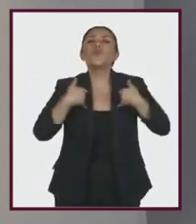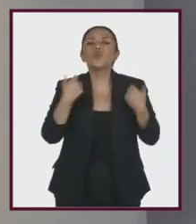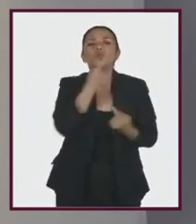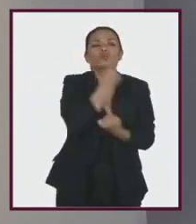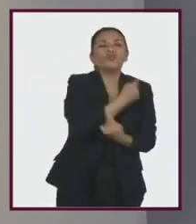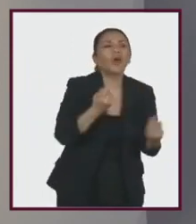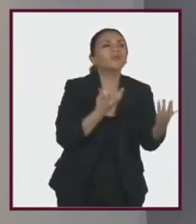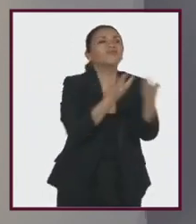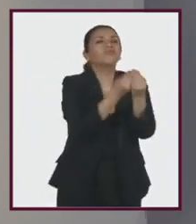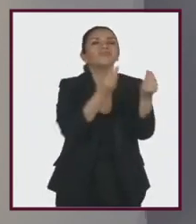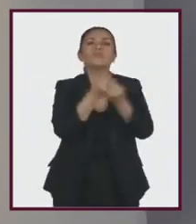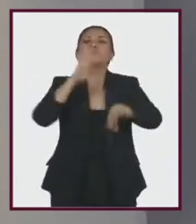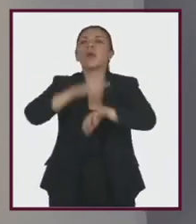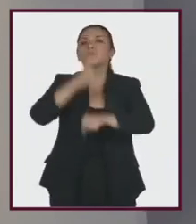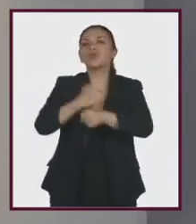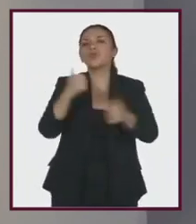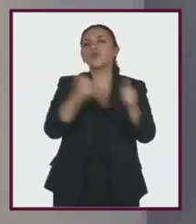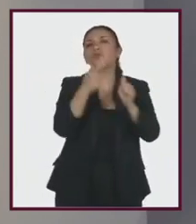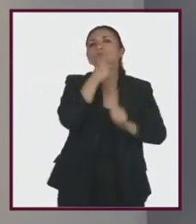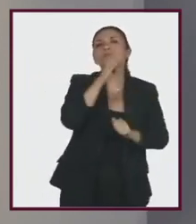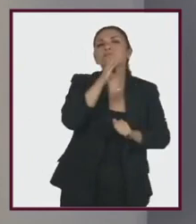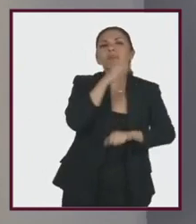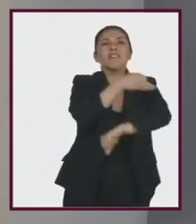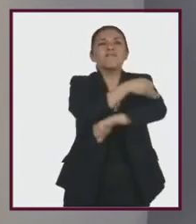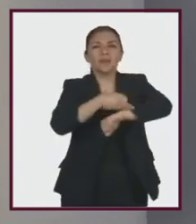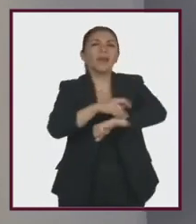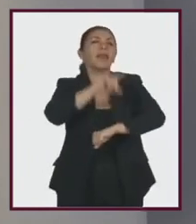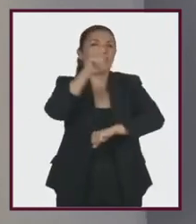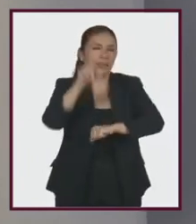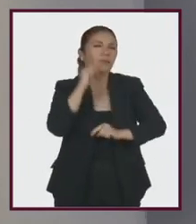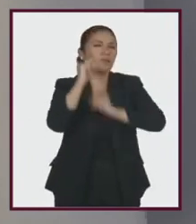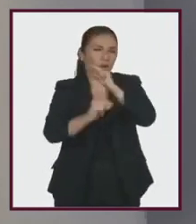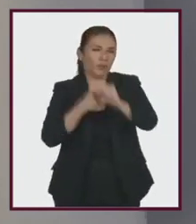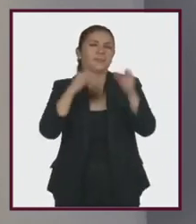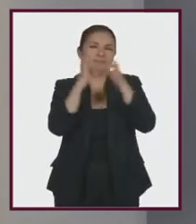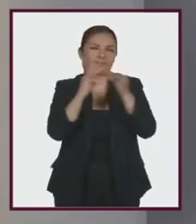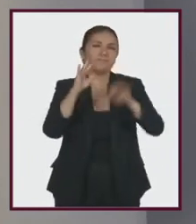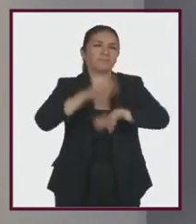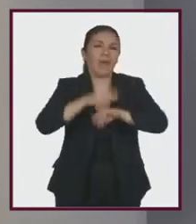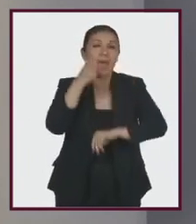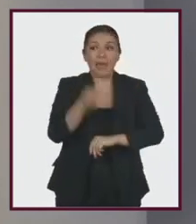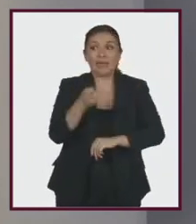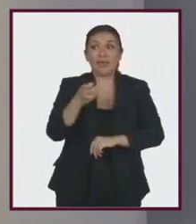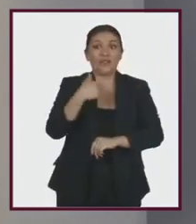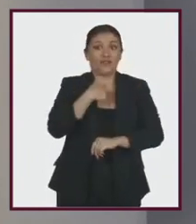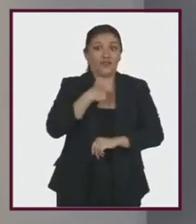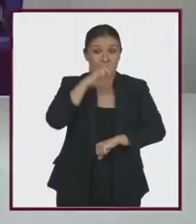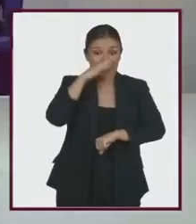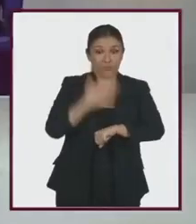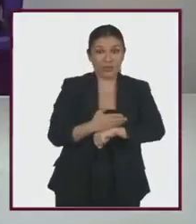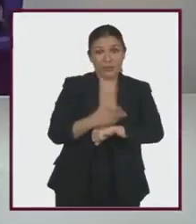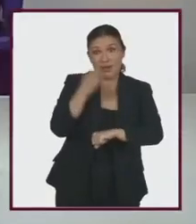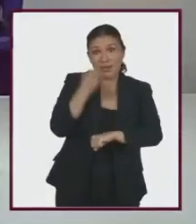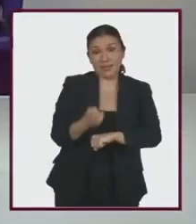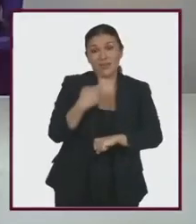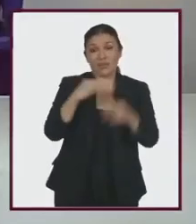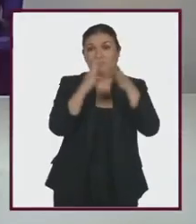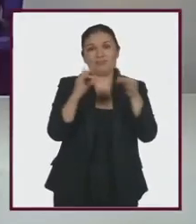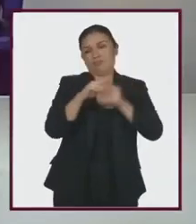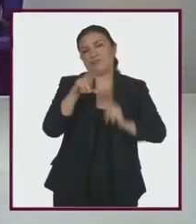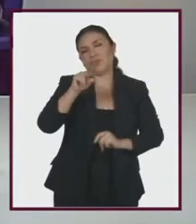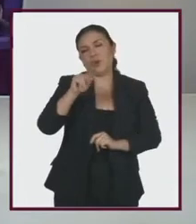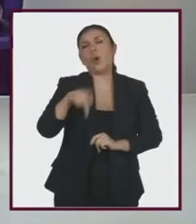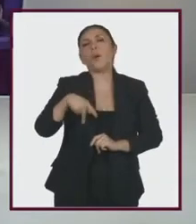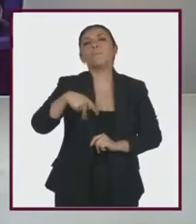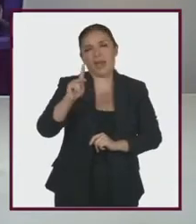jóvenes. Entonces, sí, ya irán escuchando más adelante, creo que no es mi papel mencionarlo, pero sí